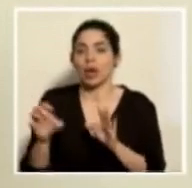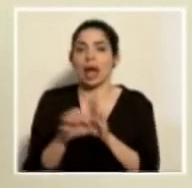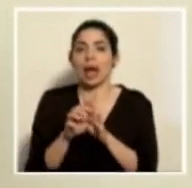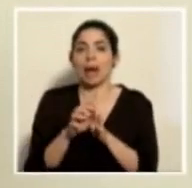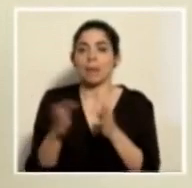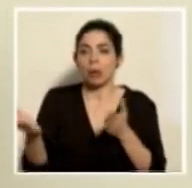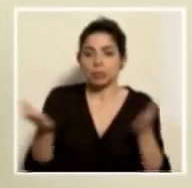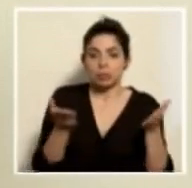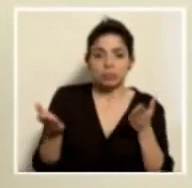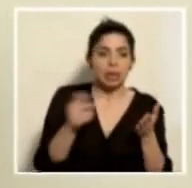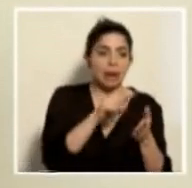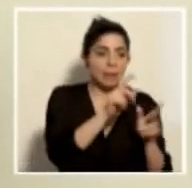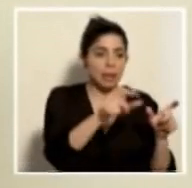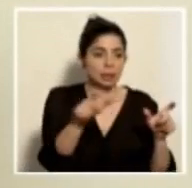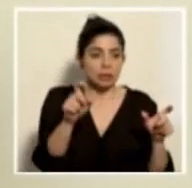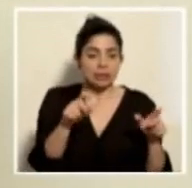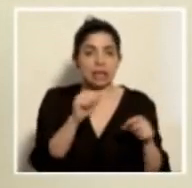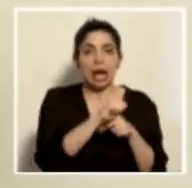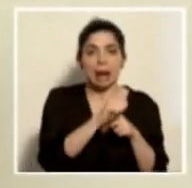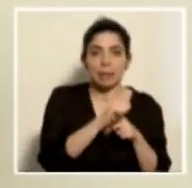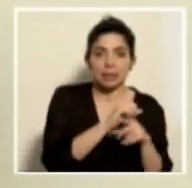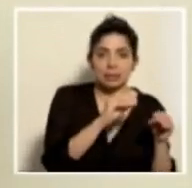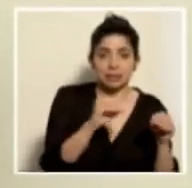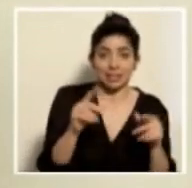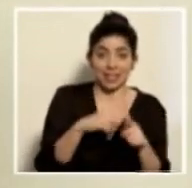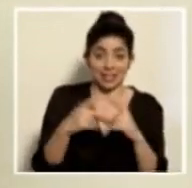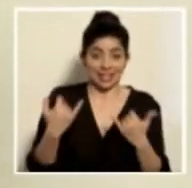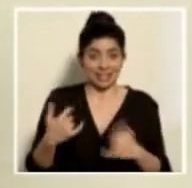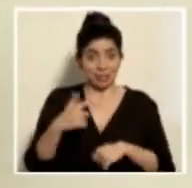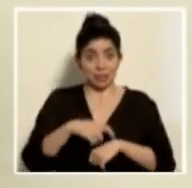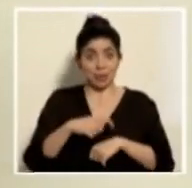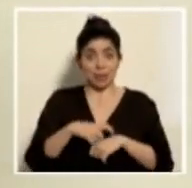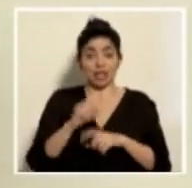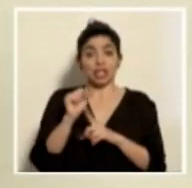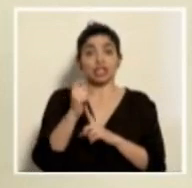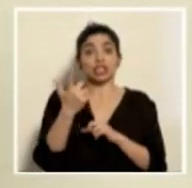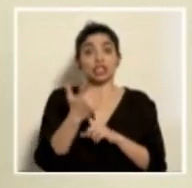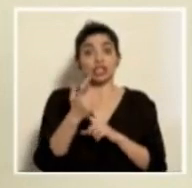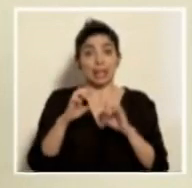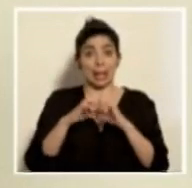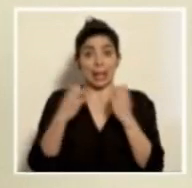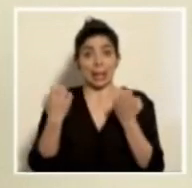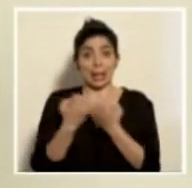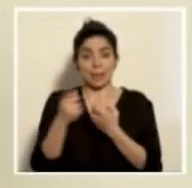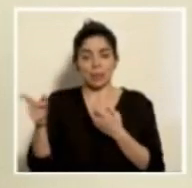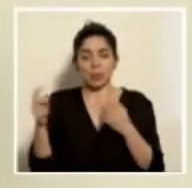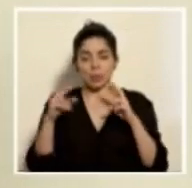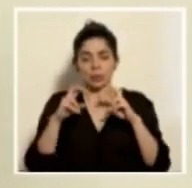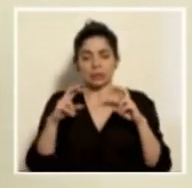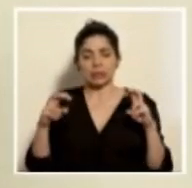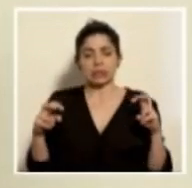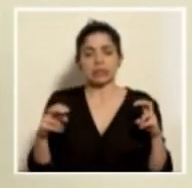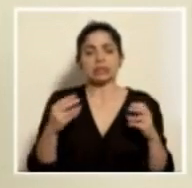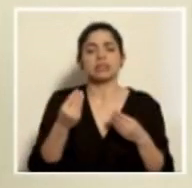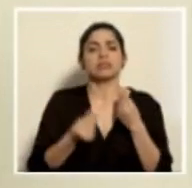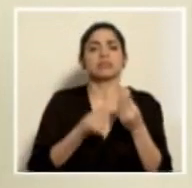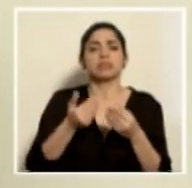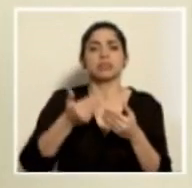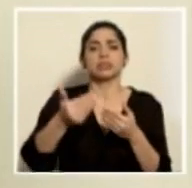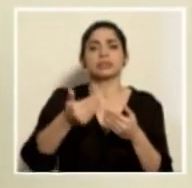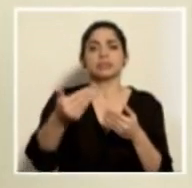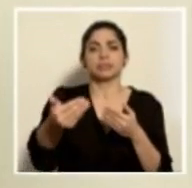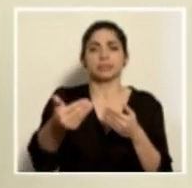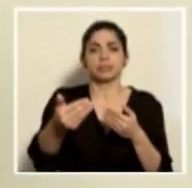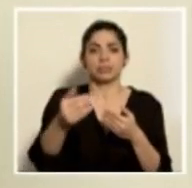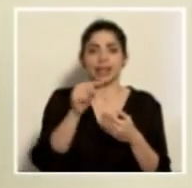intermediación, capacitación. Entonces, en este momento el equipo de la parte social está analizando cuáles son los siguientes pasos